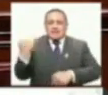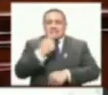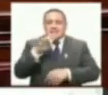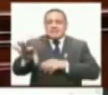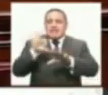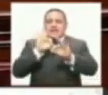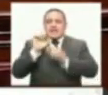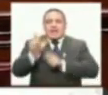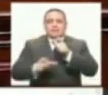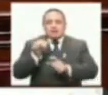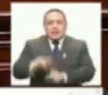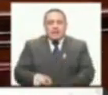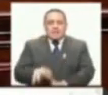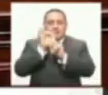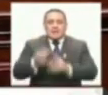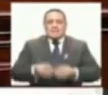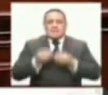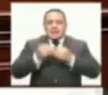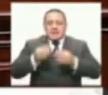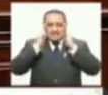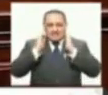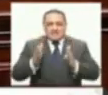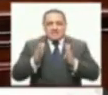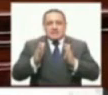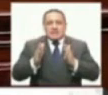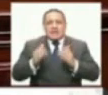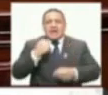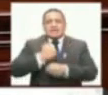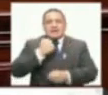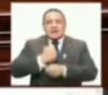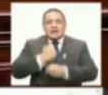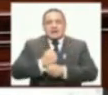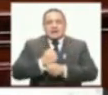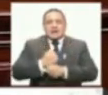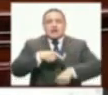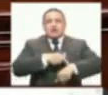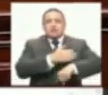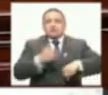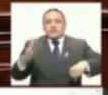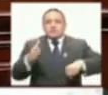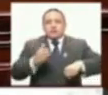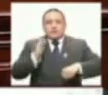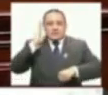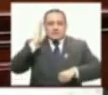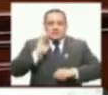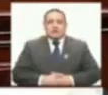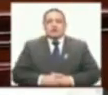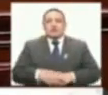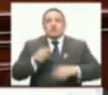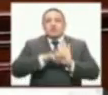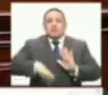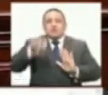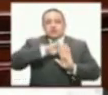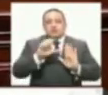elegida por el pueblo exclusivamente para dedicarse a elaborarla en un plazo predeterminado. Un proyecto